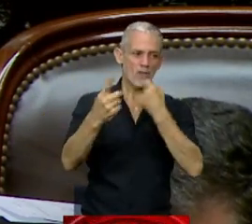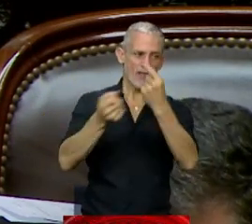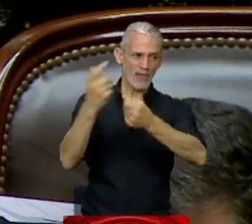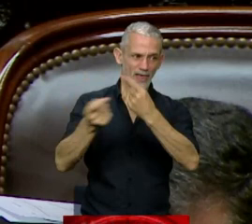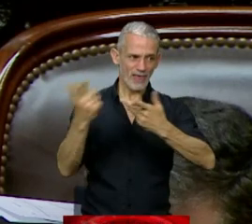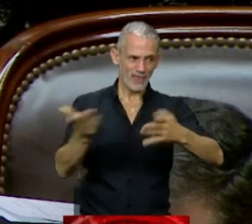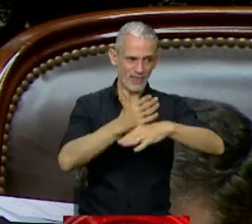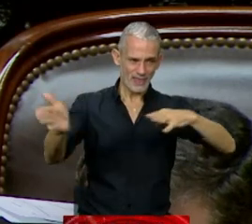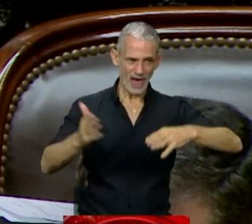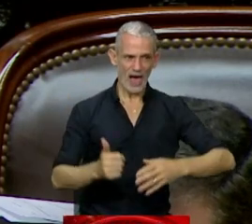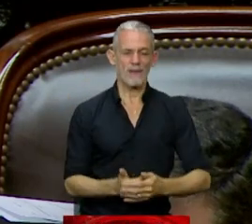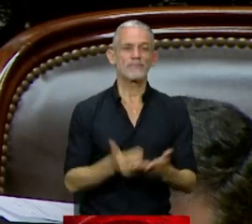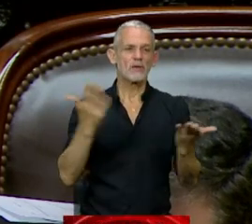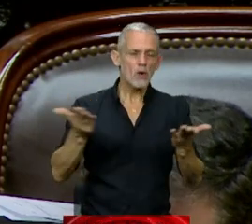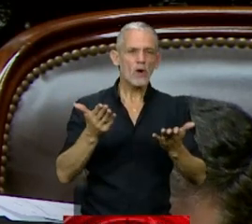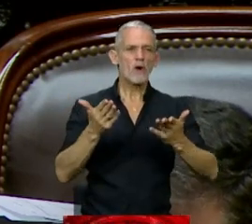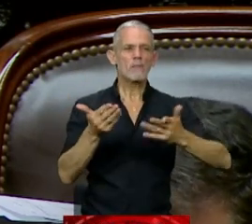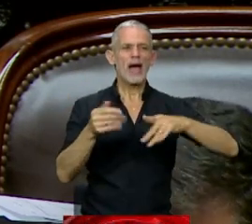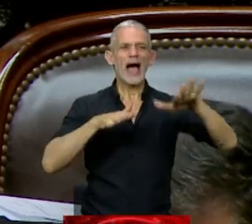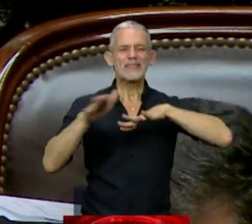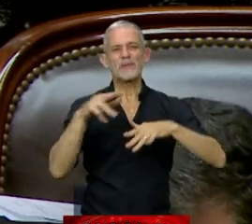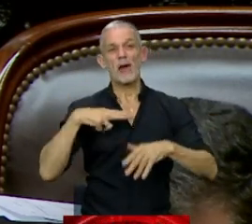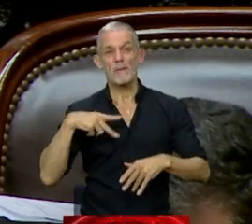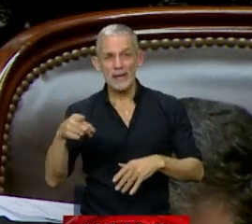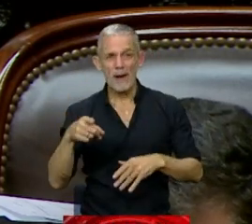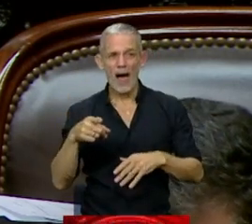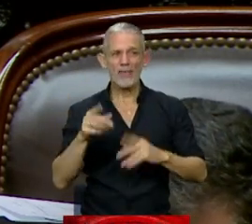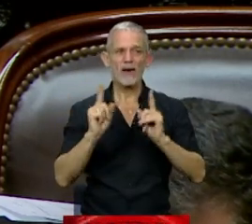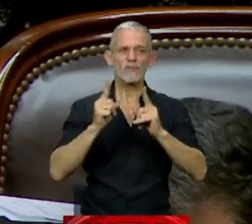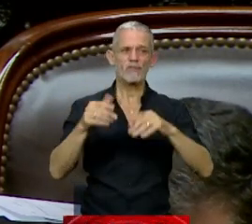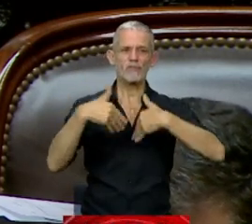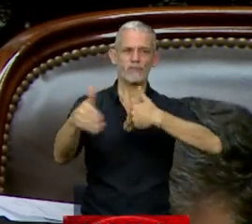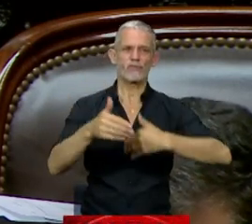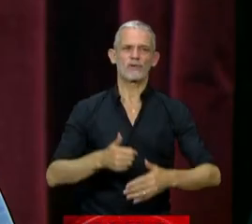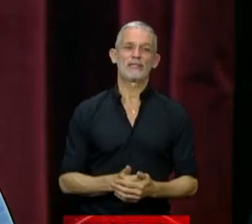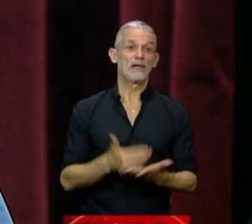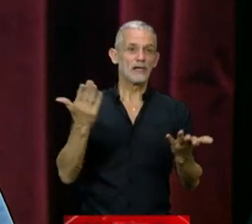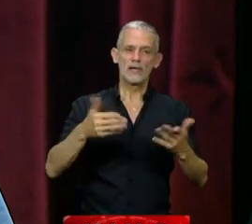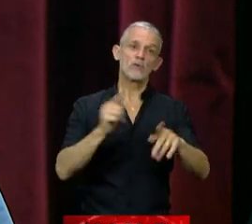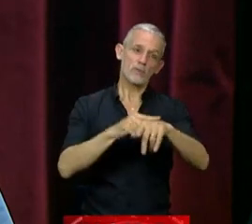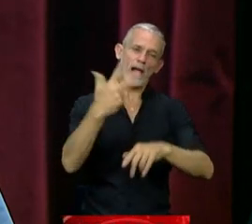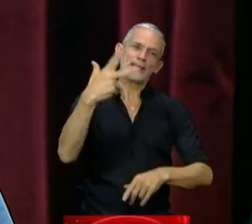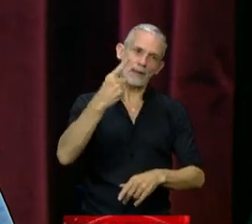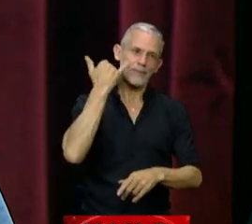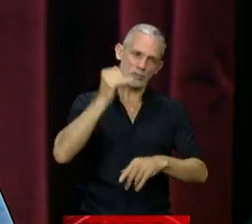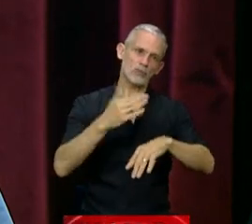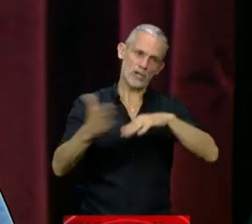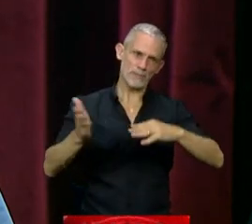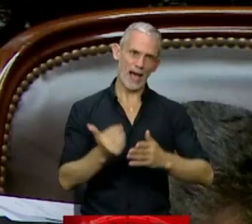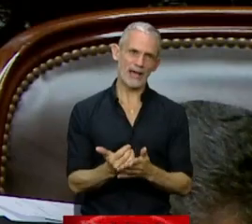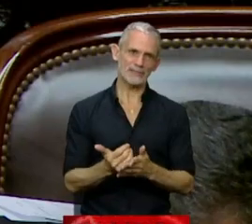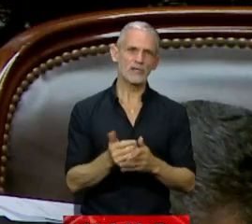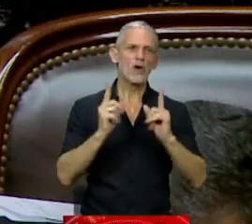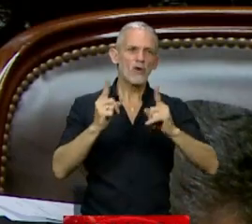a las pymes y a la actividad privada, el que se tenga memoria, sigue manteniendo... Diputado Redondé, por favor, tres minutos lleva el exceso. Sigue